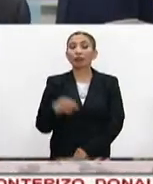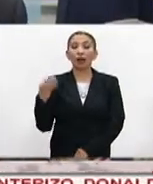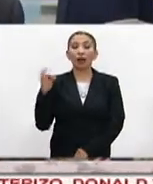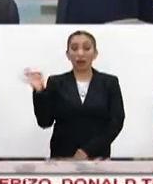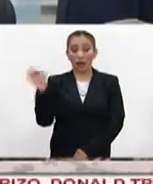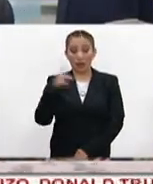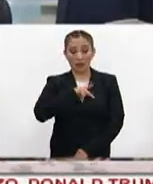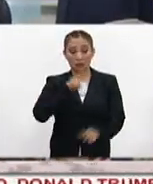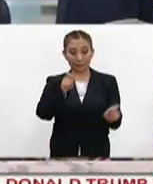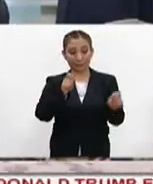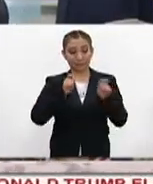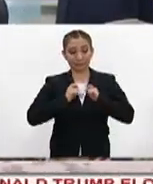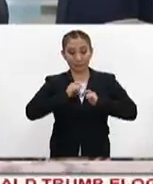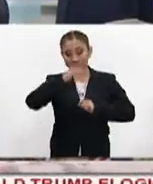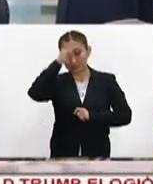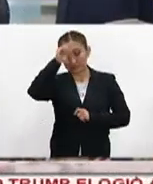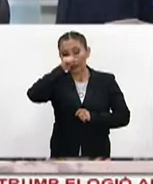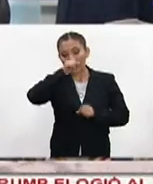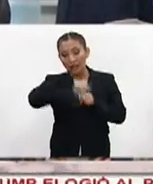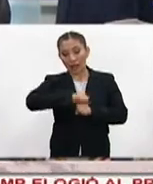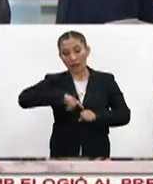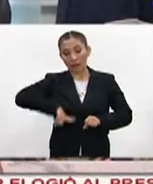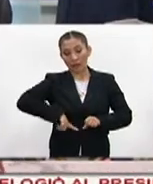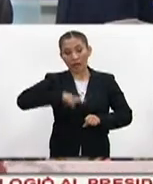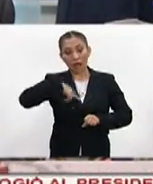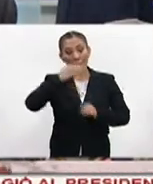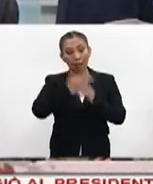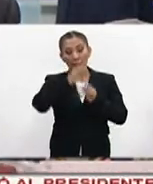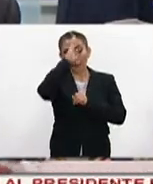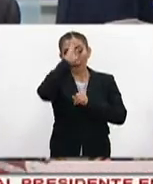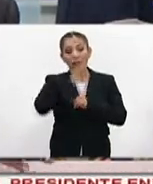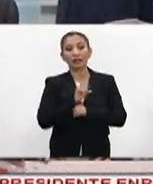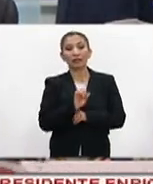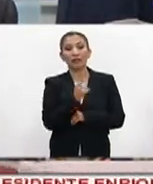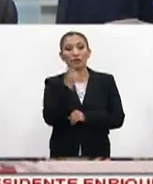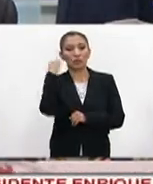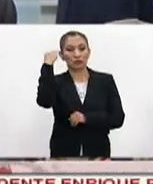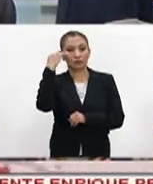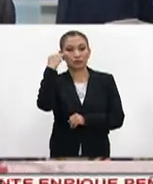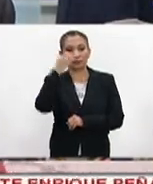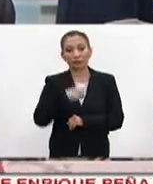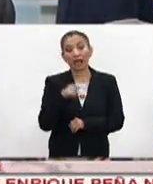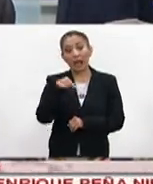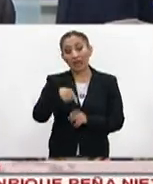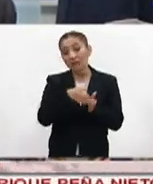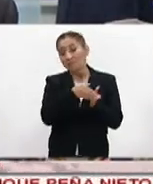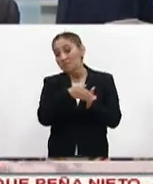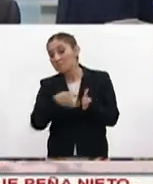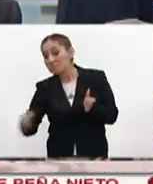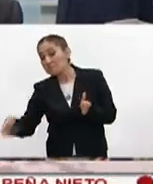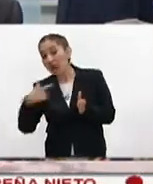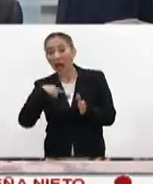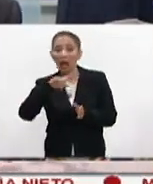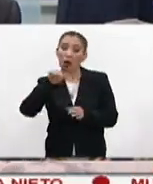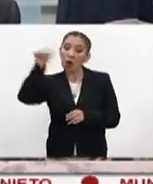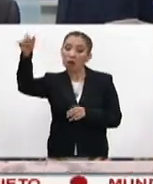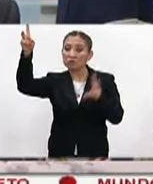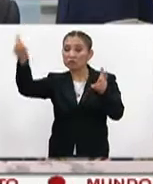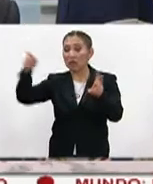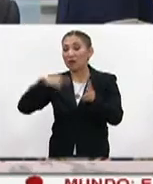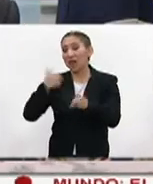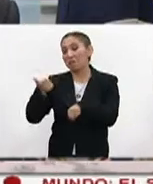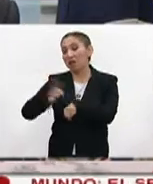Mi comisión como secretario de Estado terminará a la medianoche del 31 de marzo. De aquí a entonces, abordaré algunos